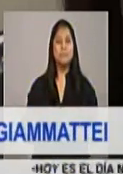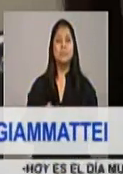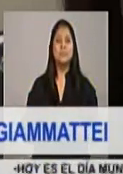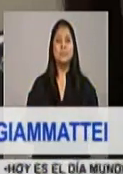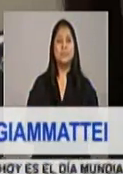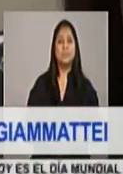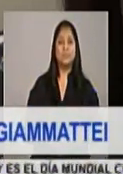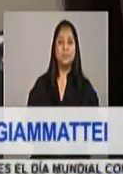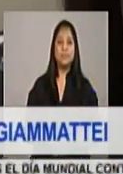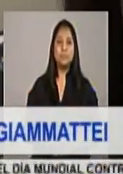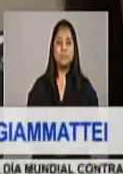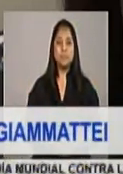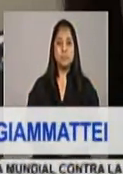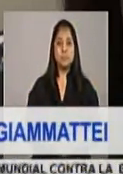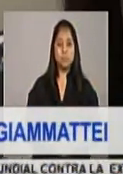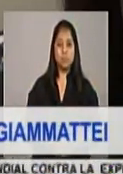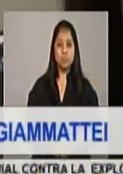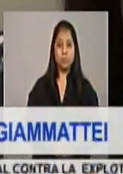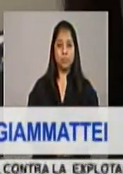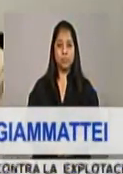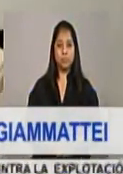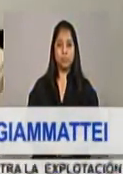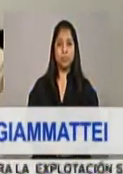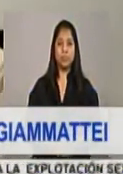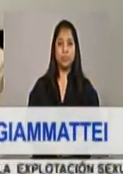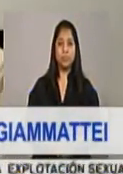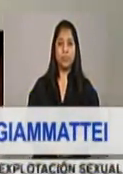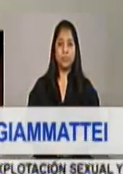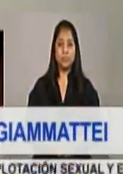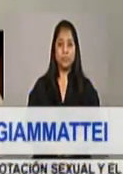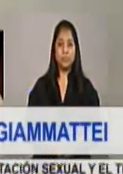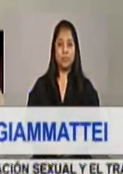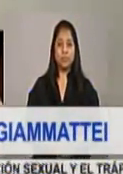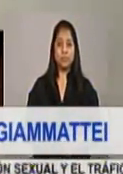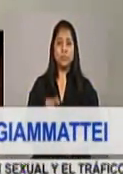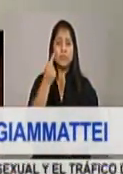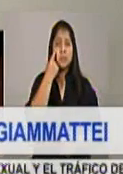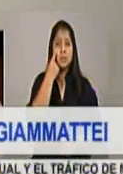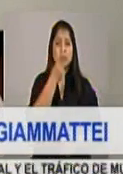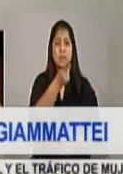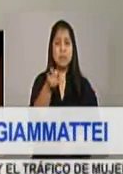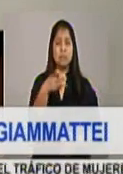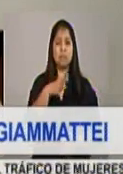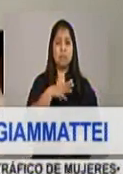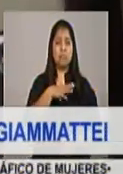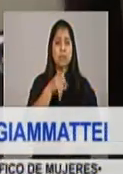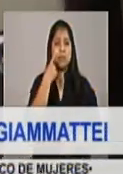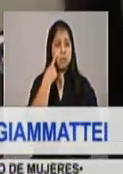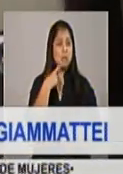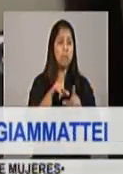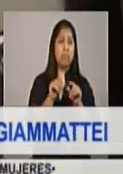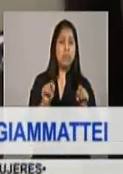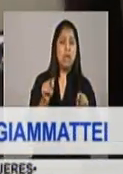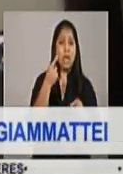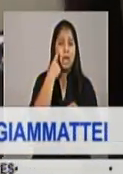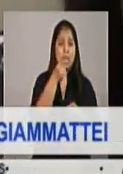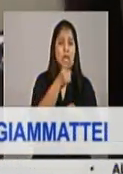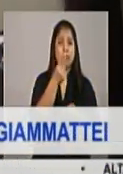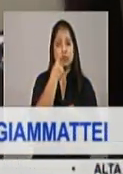presidente, tenemos la solicitud, mucho rumor de su positivismo o de haber salido